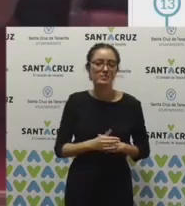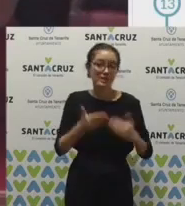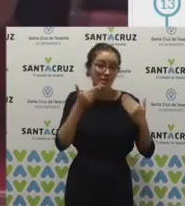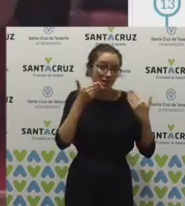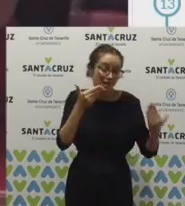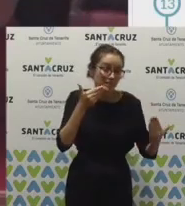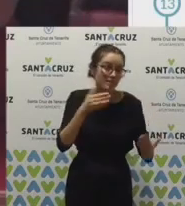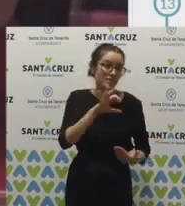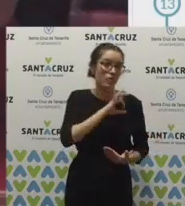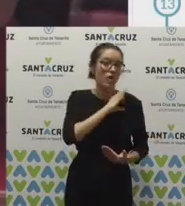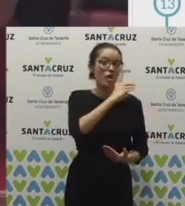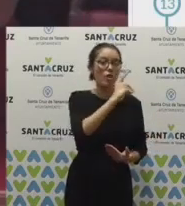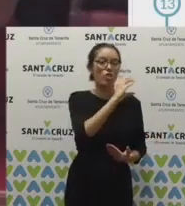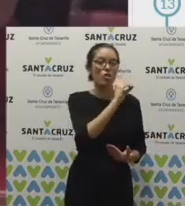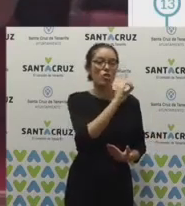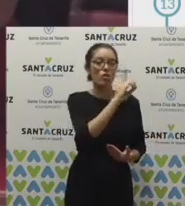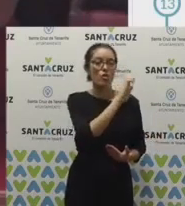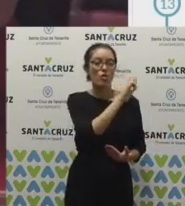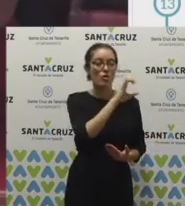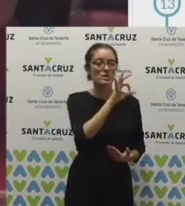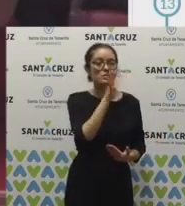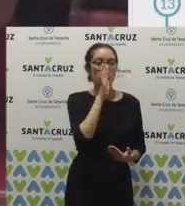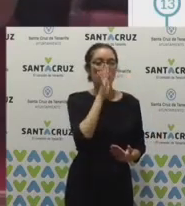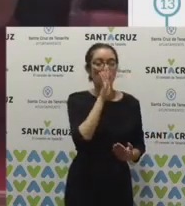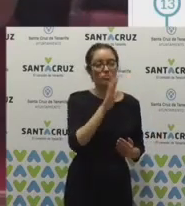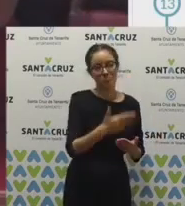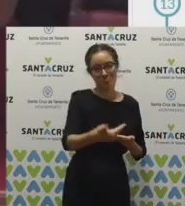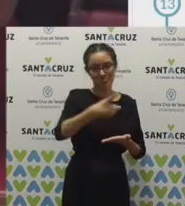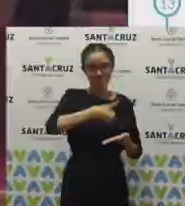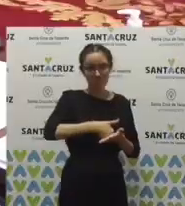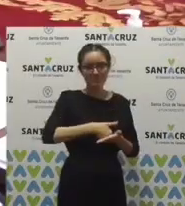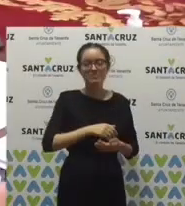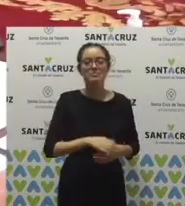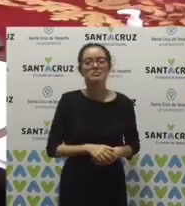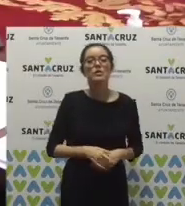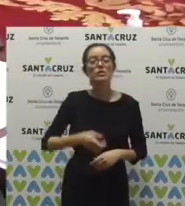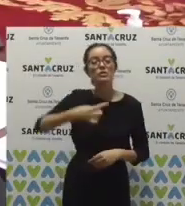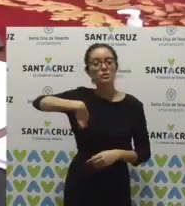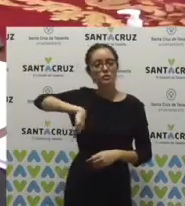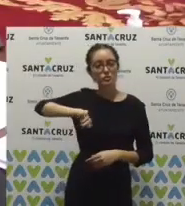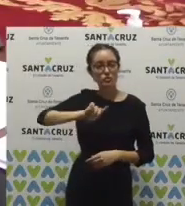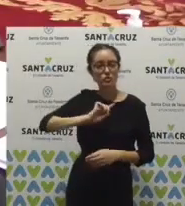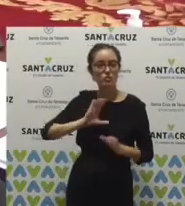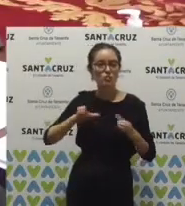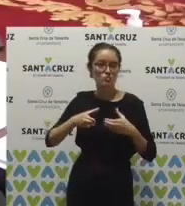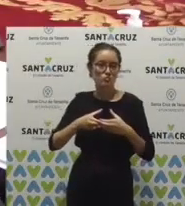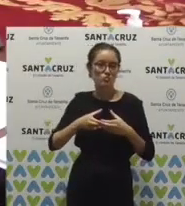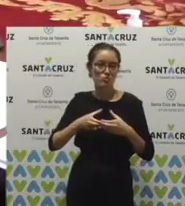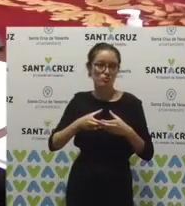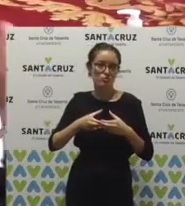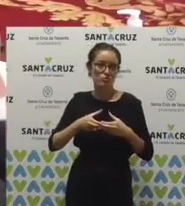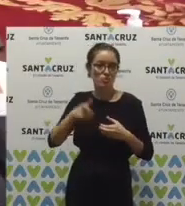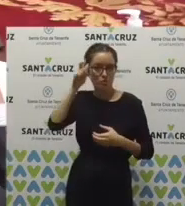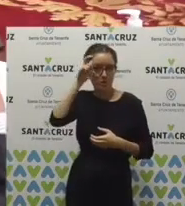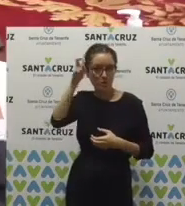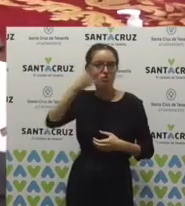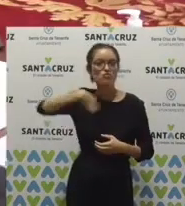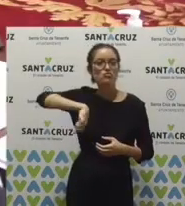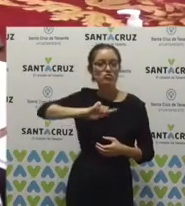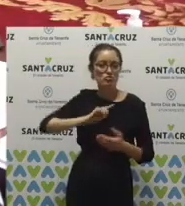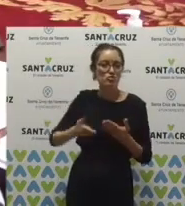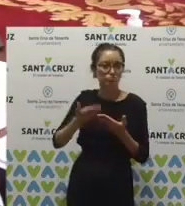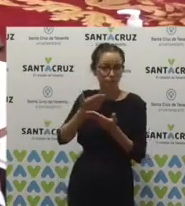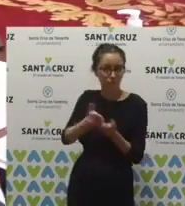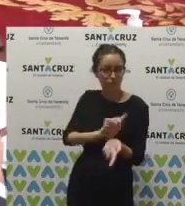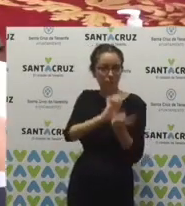por esta propuesta nosotros queremos hacer desde el grupo municipal queremos hacer una transaccional